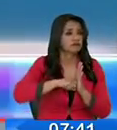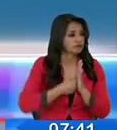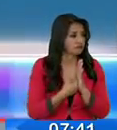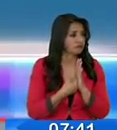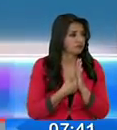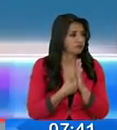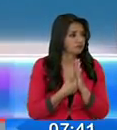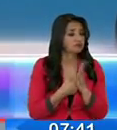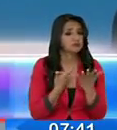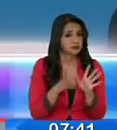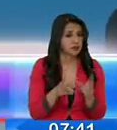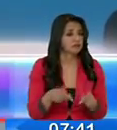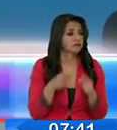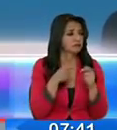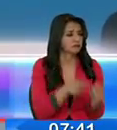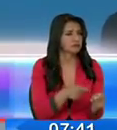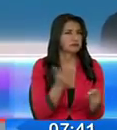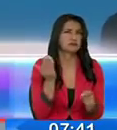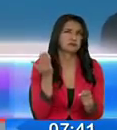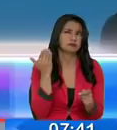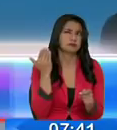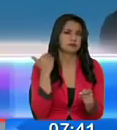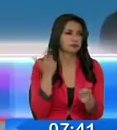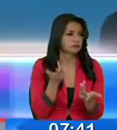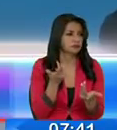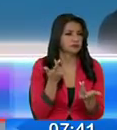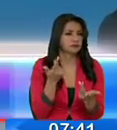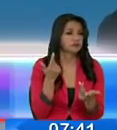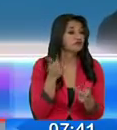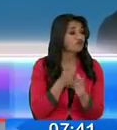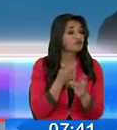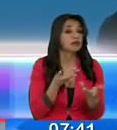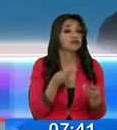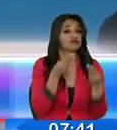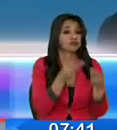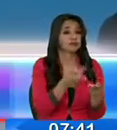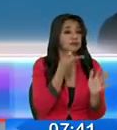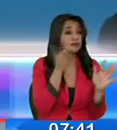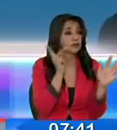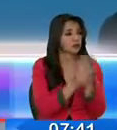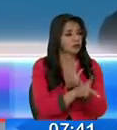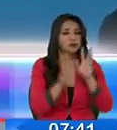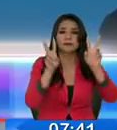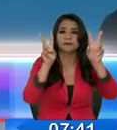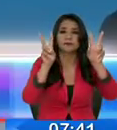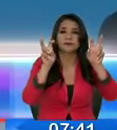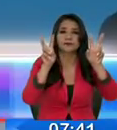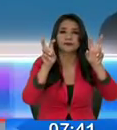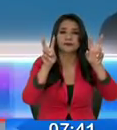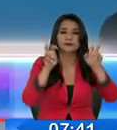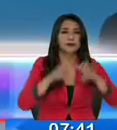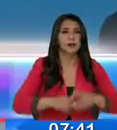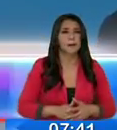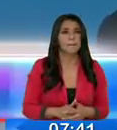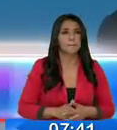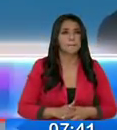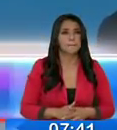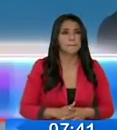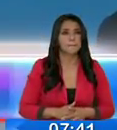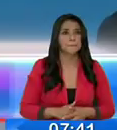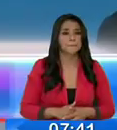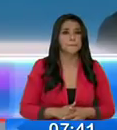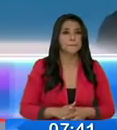Precisamente en los últimos días presentamos una denuncia sobre lo que ha significado